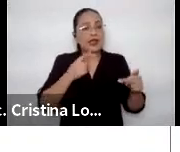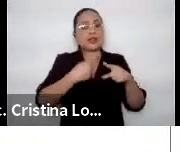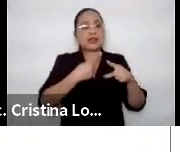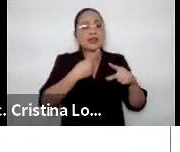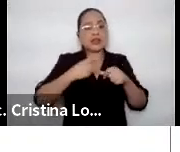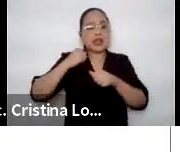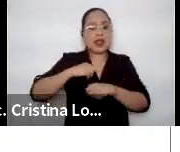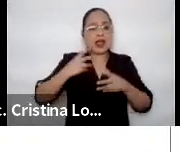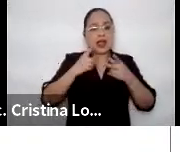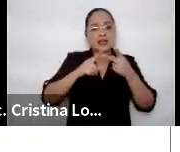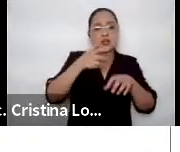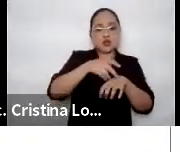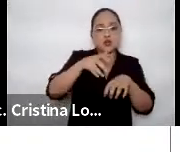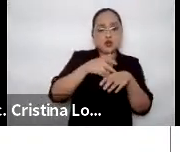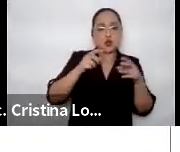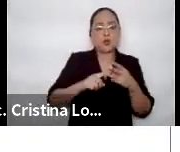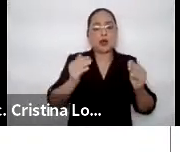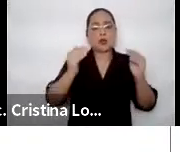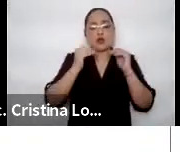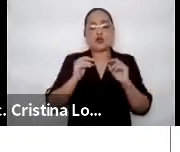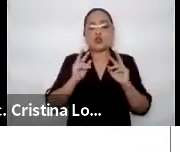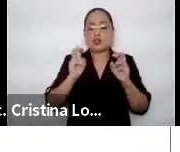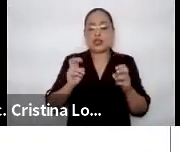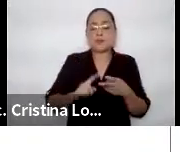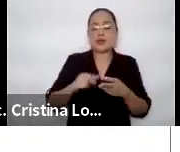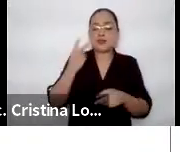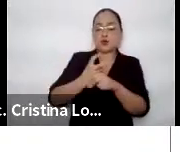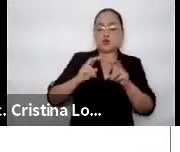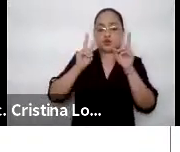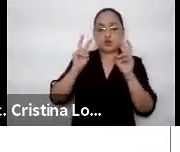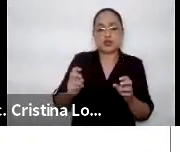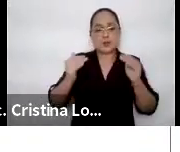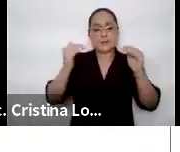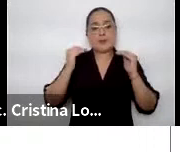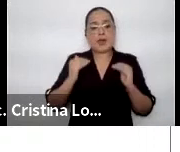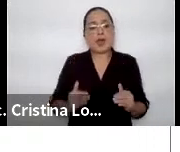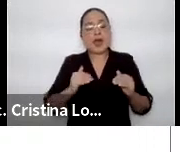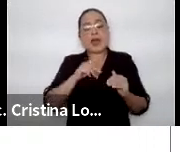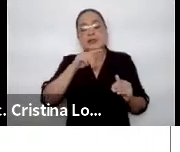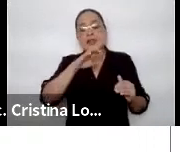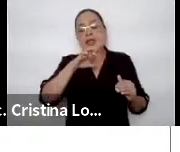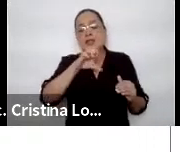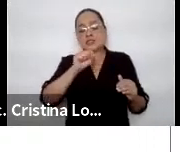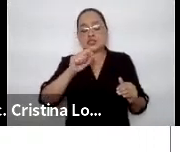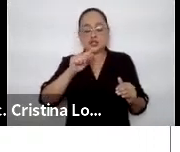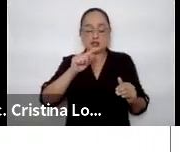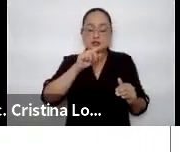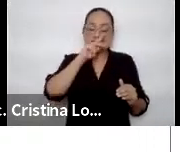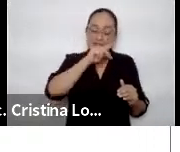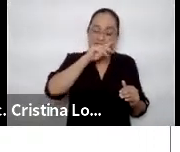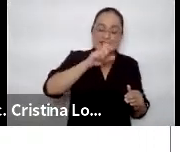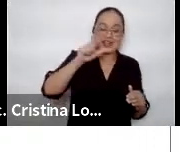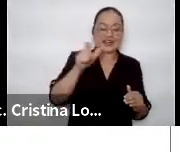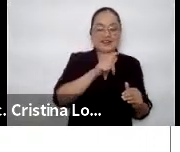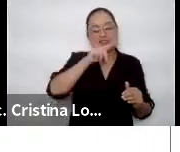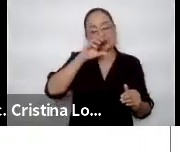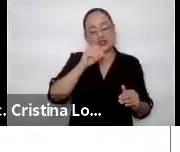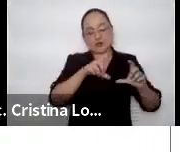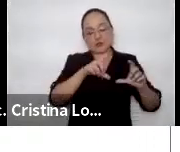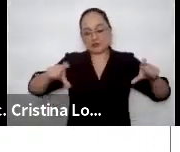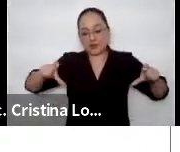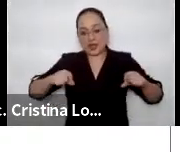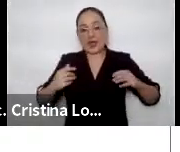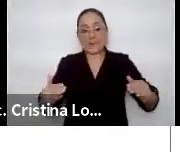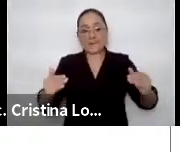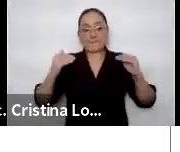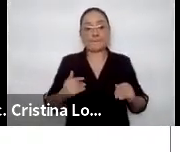número de identificación, rubro, título y subtítulo, texto y precedentes. Aquí aprovecho para recordarles